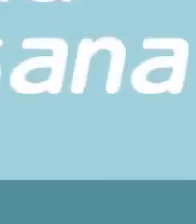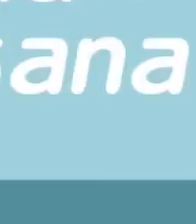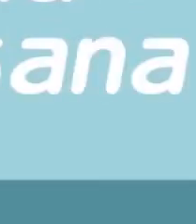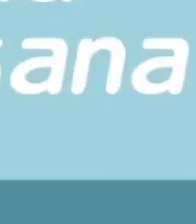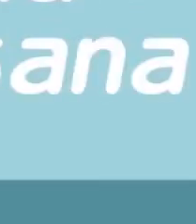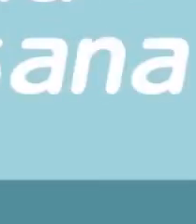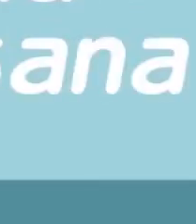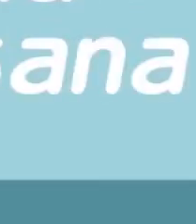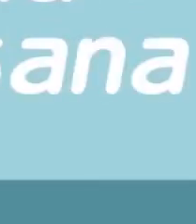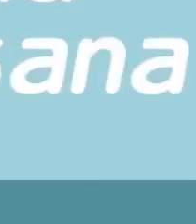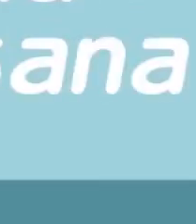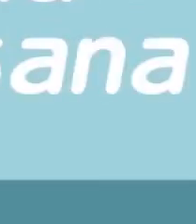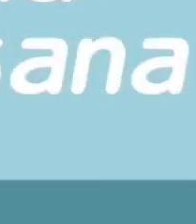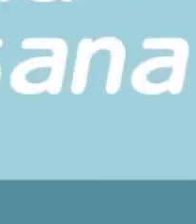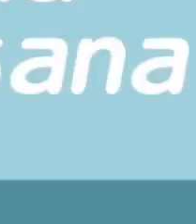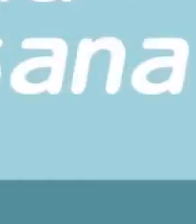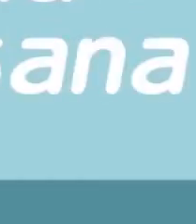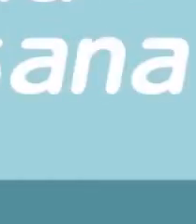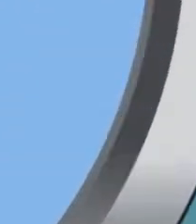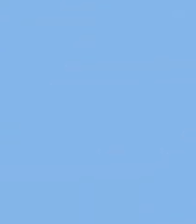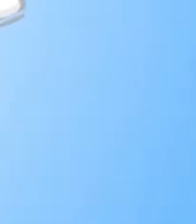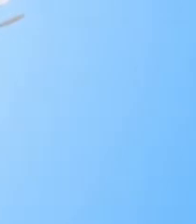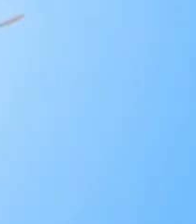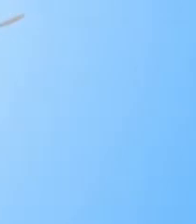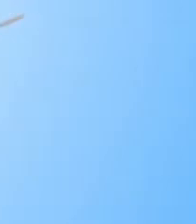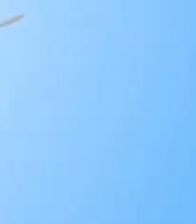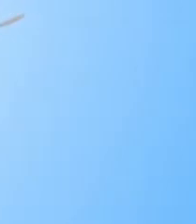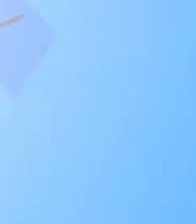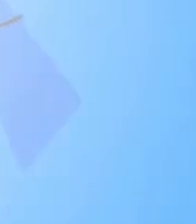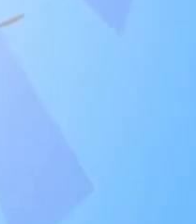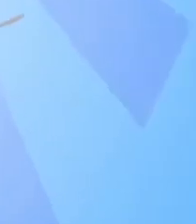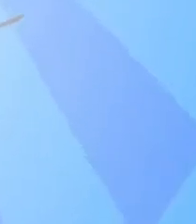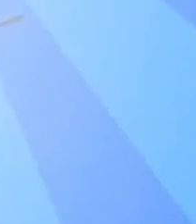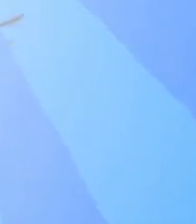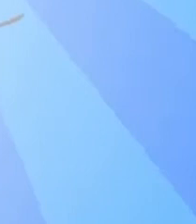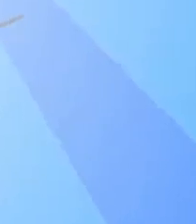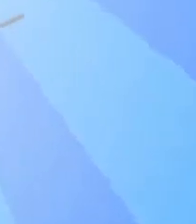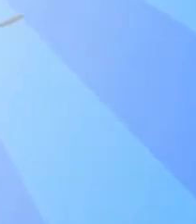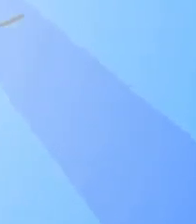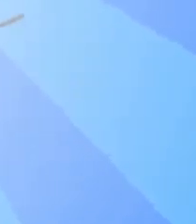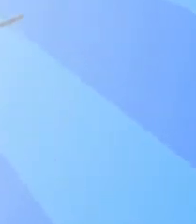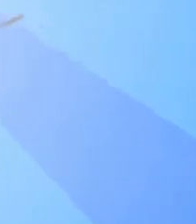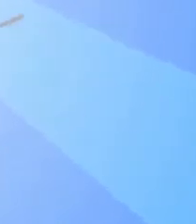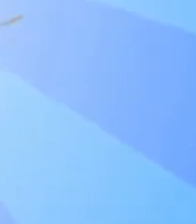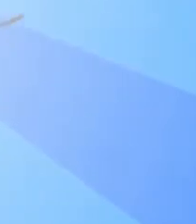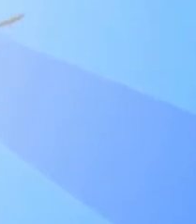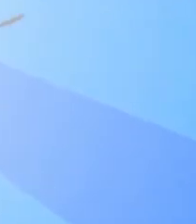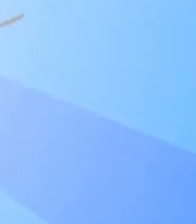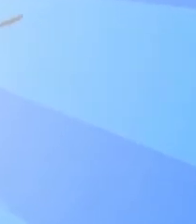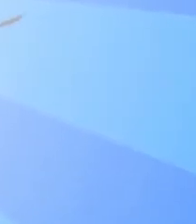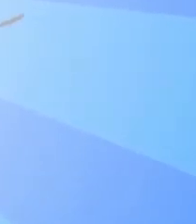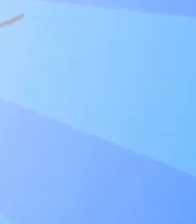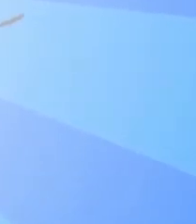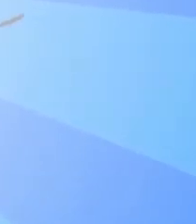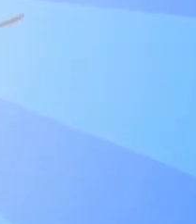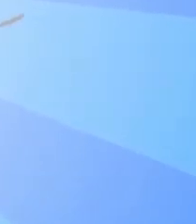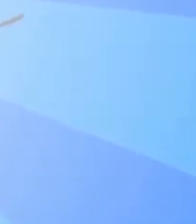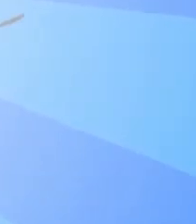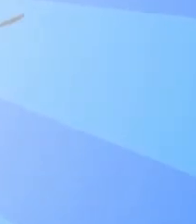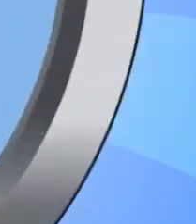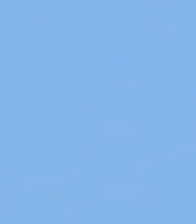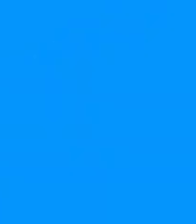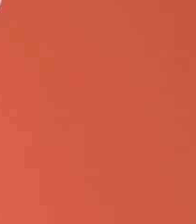para tener una sonrisa sana. 1. Utiliza un cepillo de dientes con cerdas suaves y de acuerdo al tamaño de tu